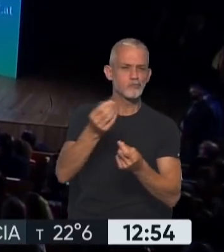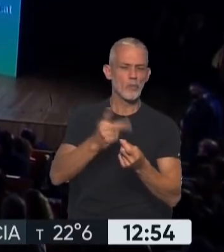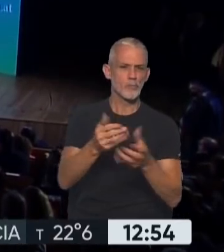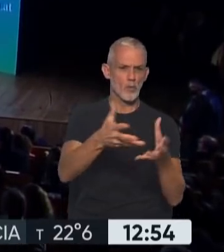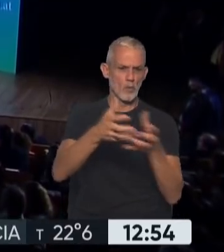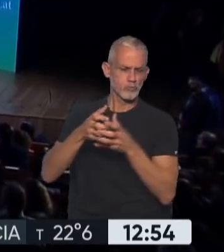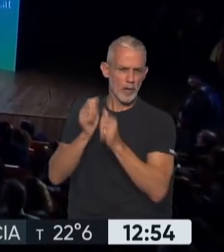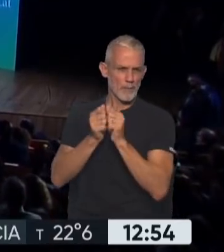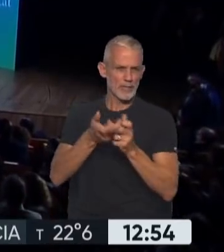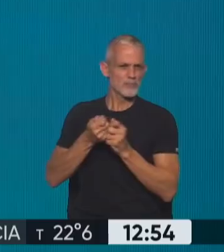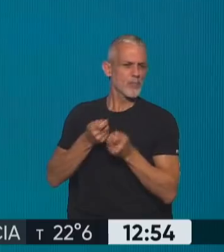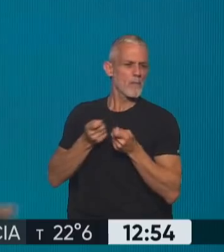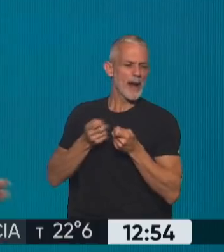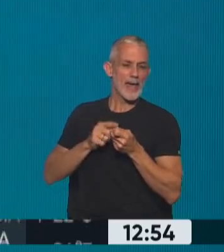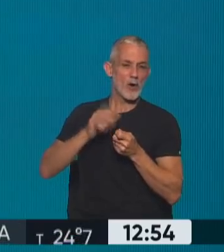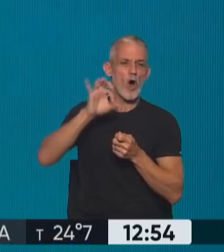monopolios,